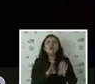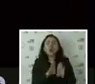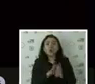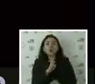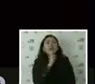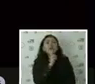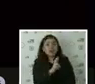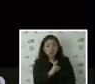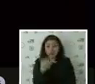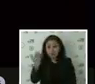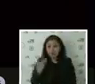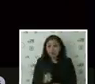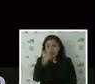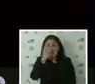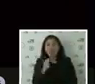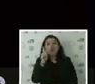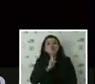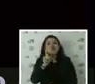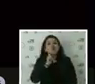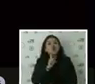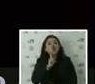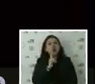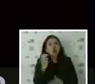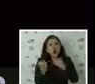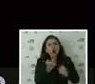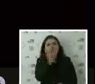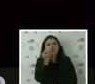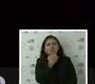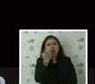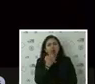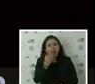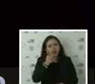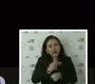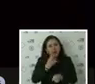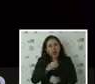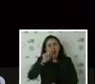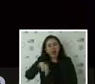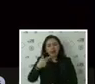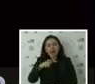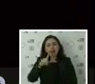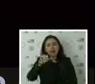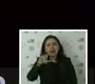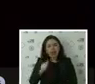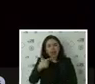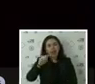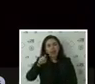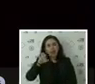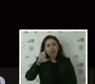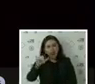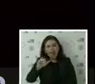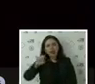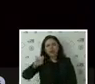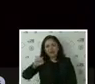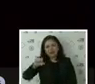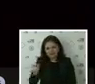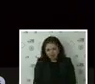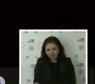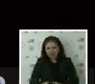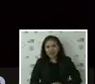primer lugar, daría el uso de la voz a la estudiante de preparatoria, Angélica Gabriela Rosas Reyes. Adelante, Angélica.